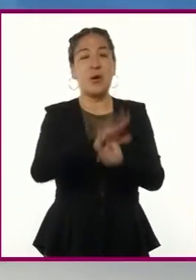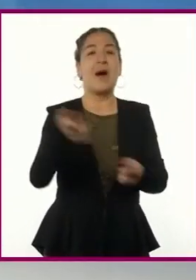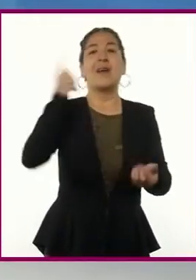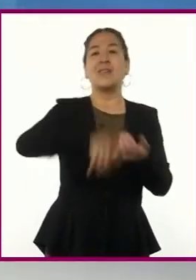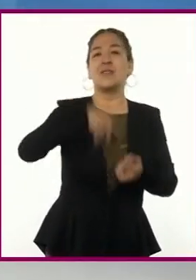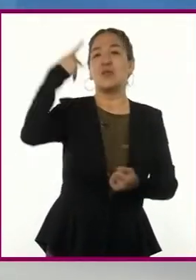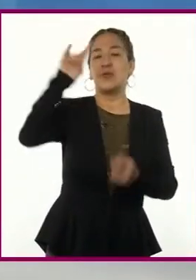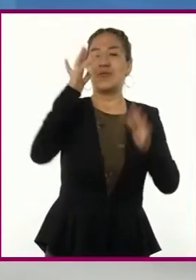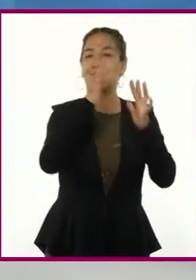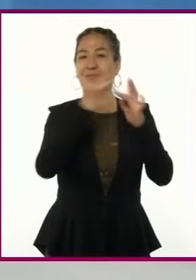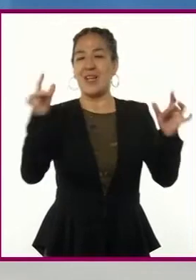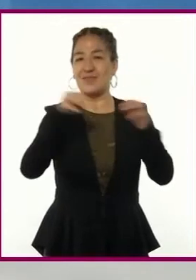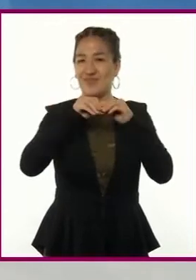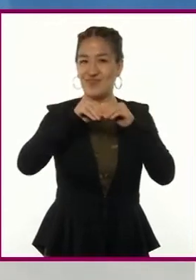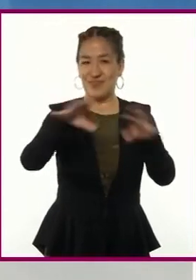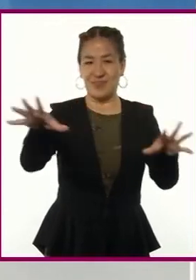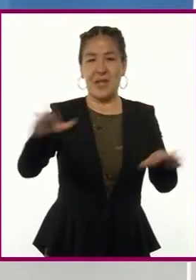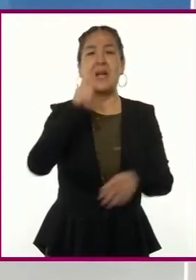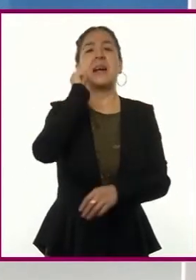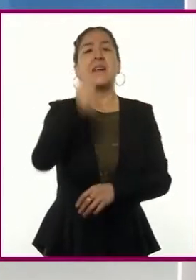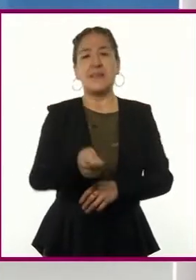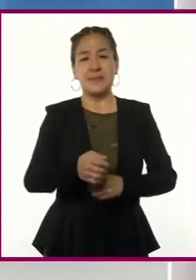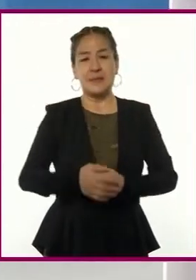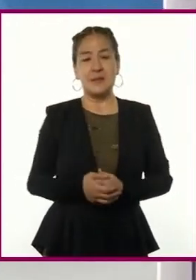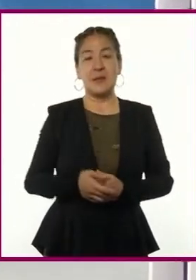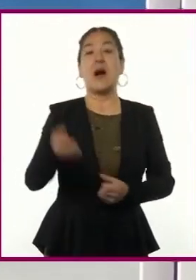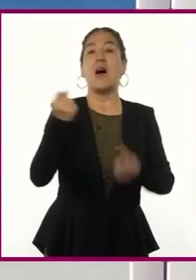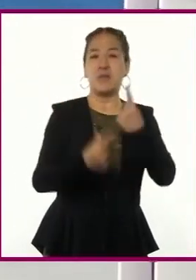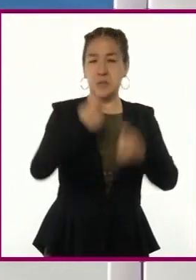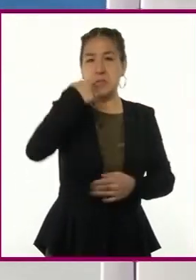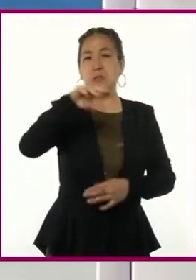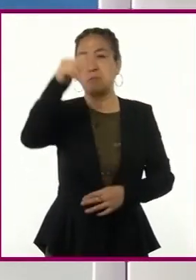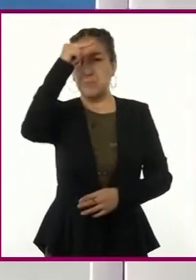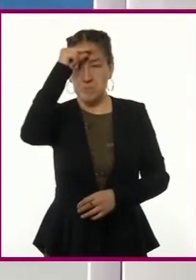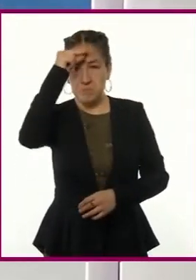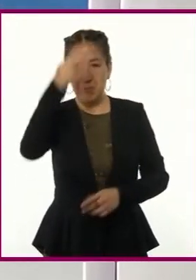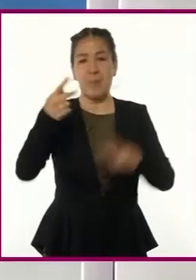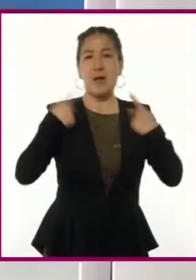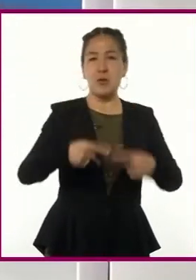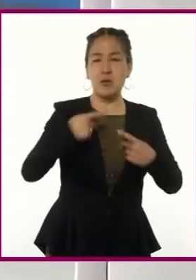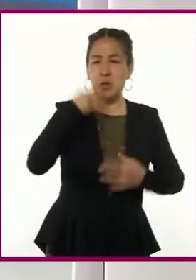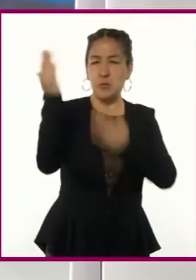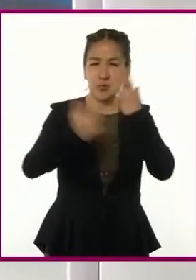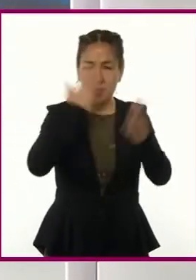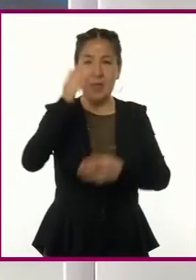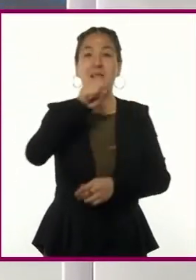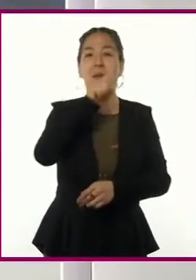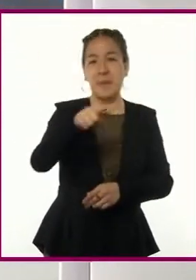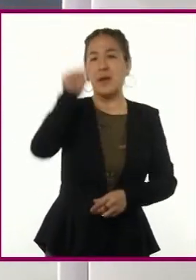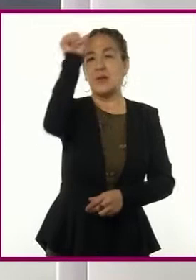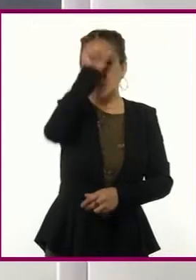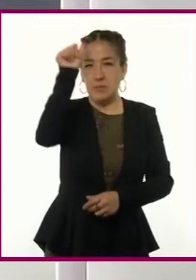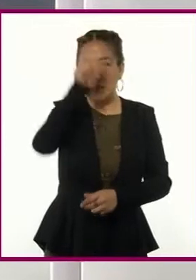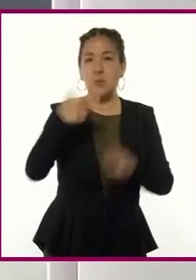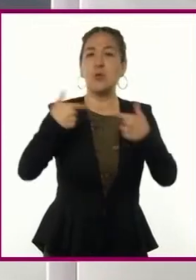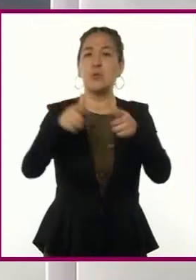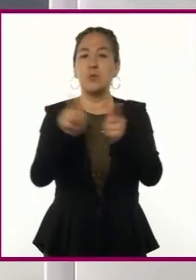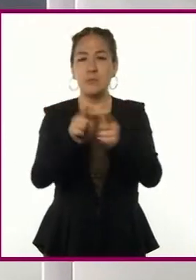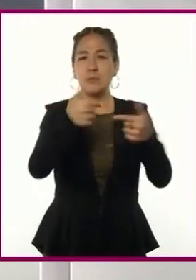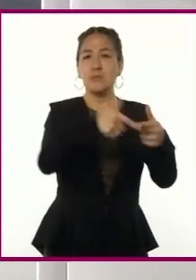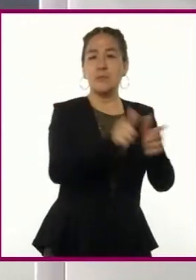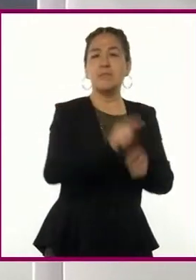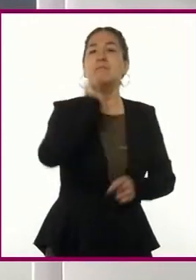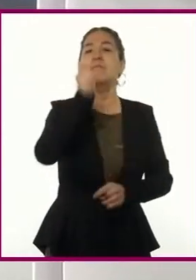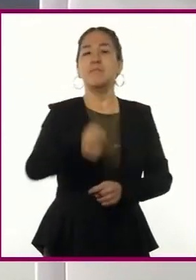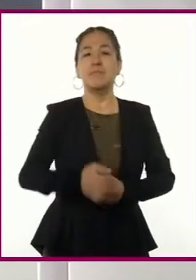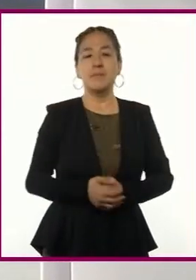Francia. Algunos eran aristócratas y clérigos. La mayoría de los ilustrados pertenecían, en